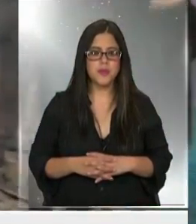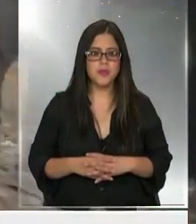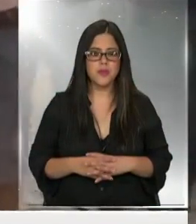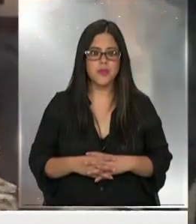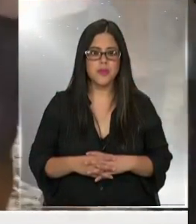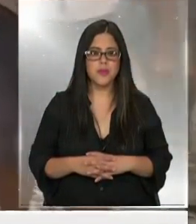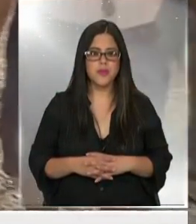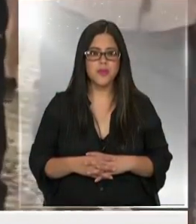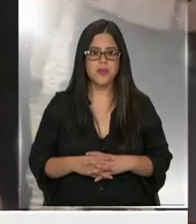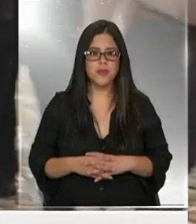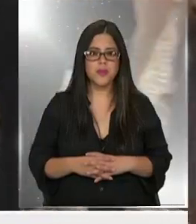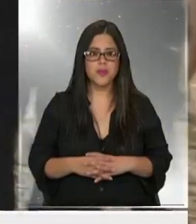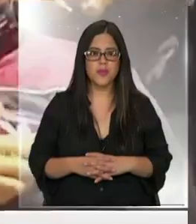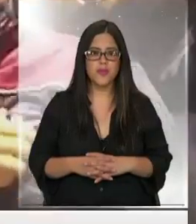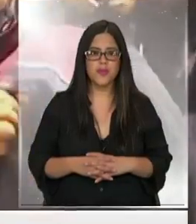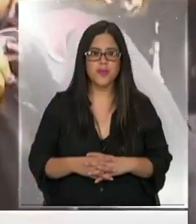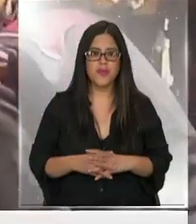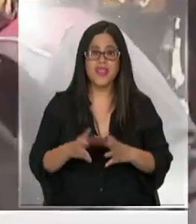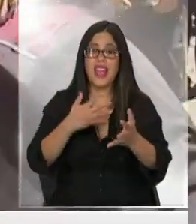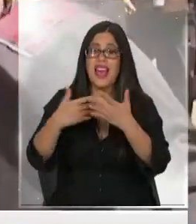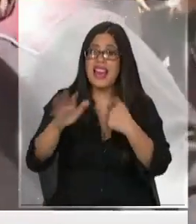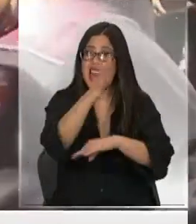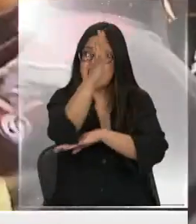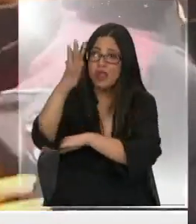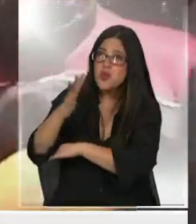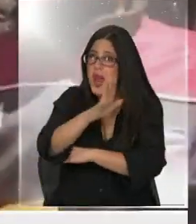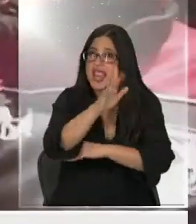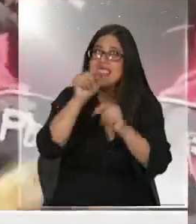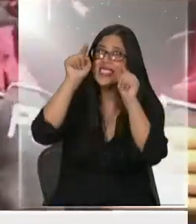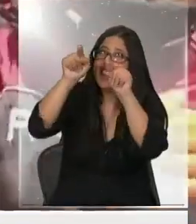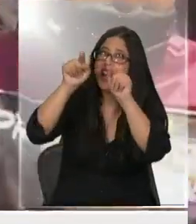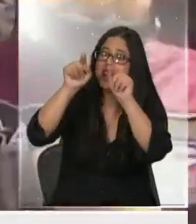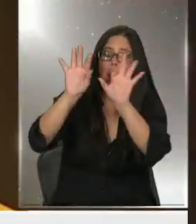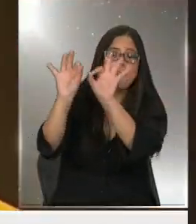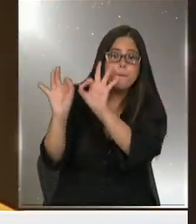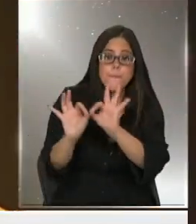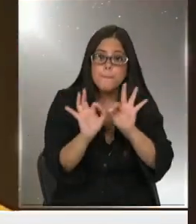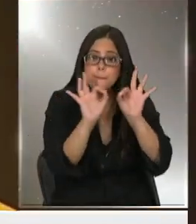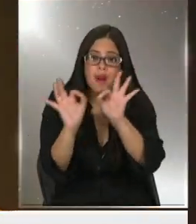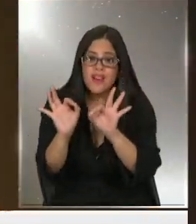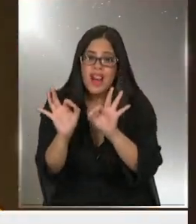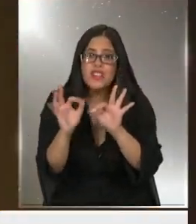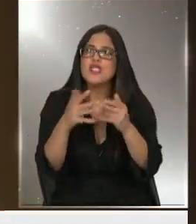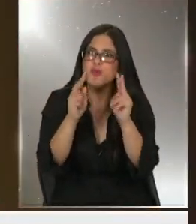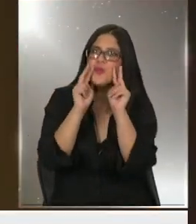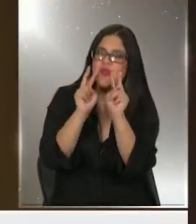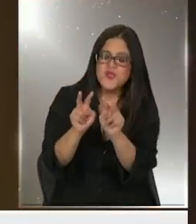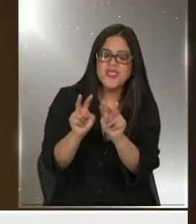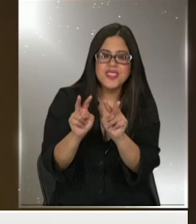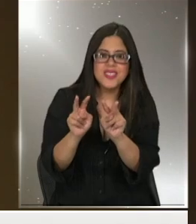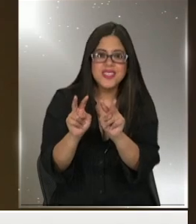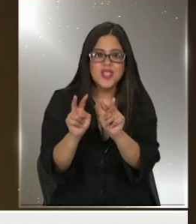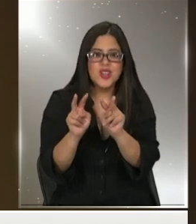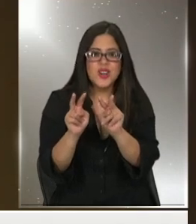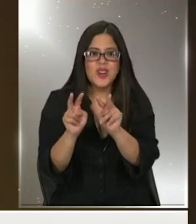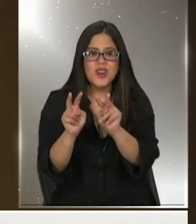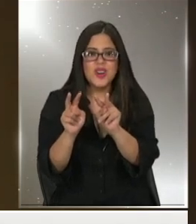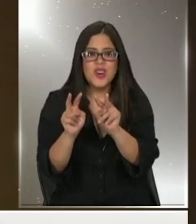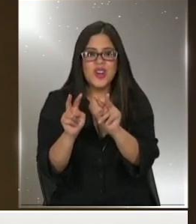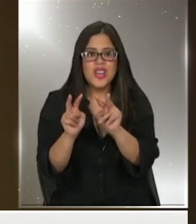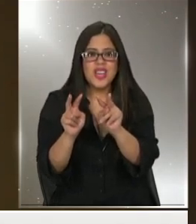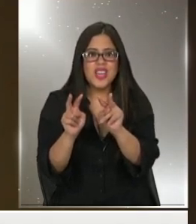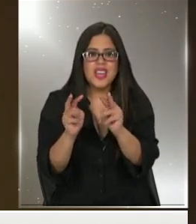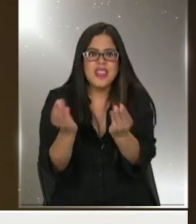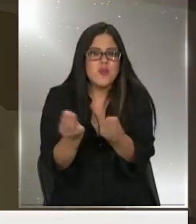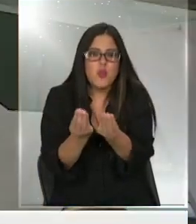A la naturaleza misma. Al evento increíble que hemos presenciado. De tantos que venimos